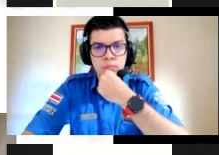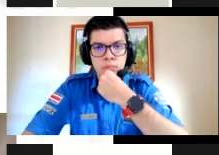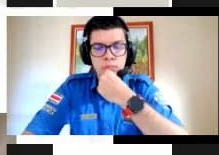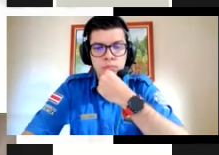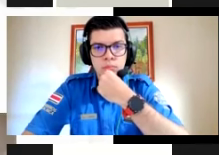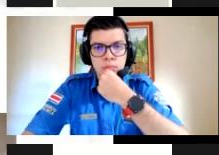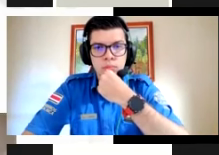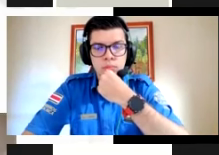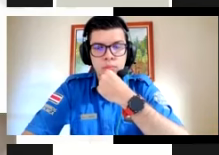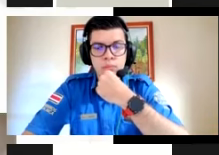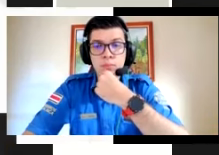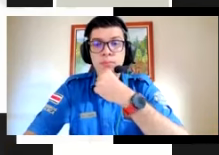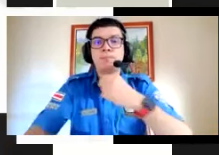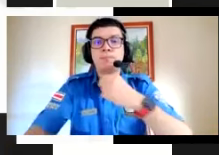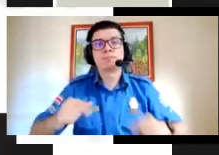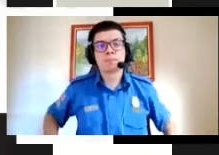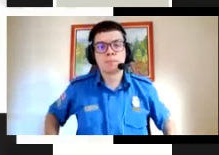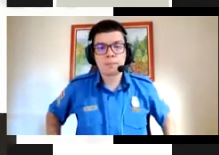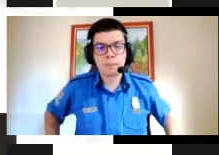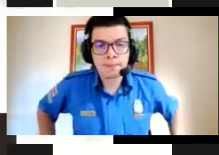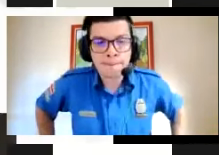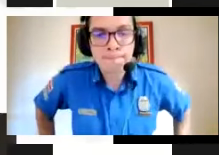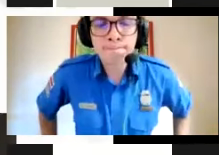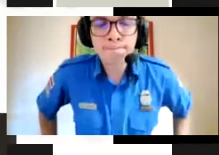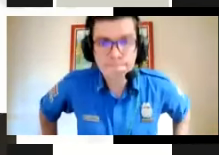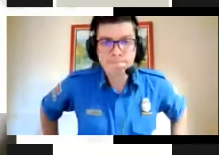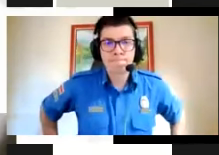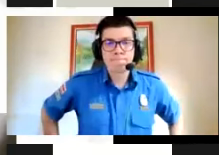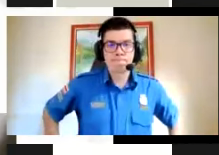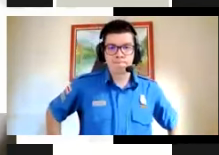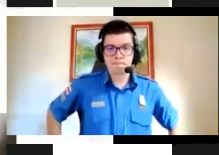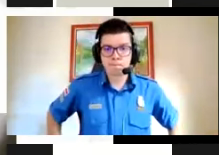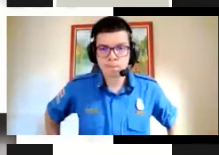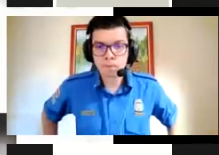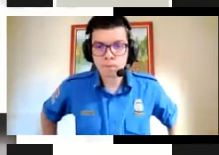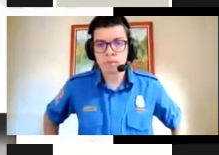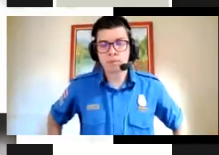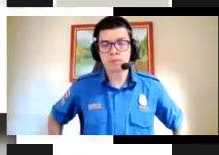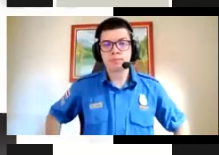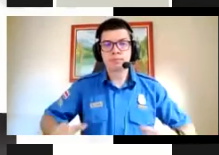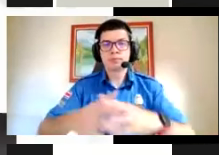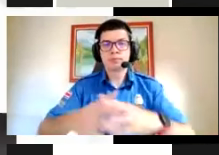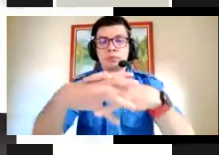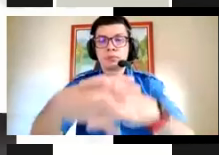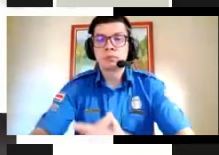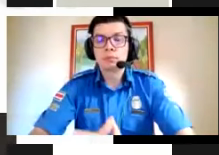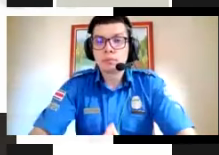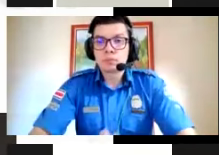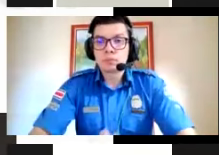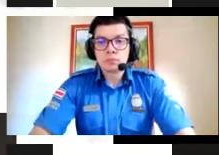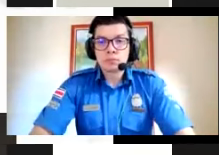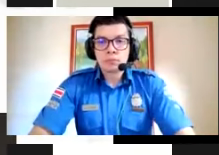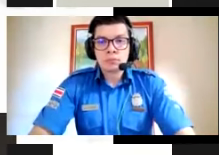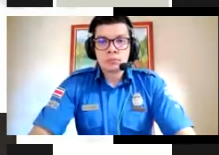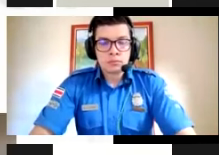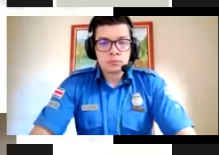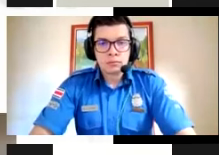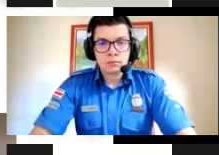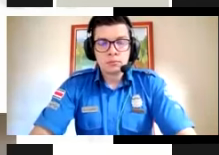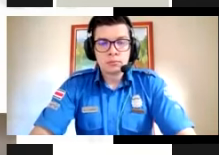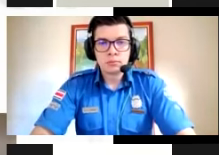de uno en mal estado. Exija siempre cilindros en buenas condiciones para evitar emergencias que lo pongan en peligro a usted y su familia.